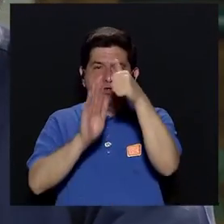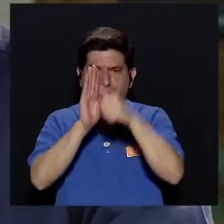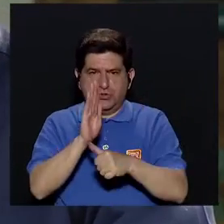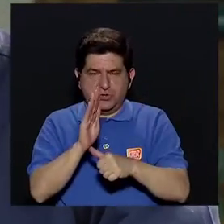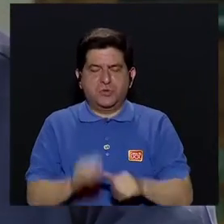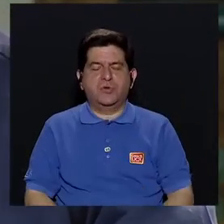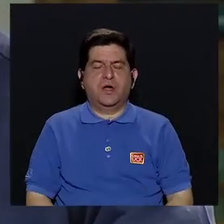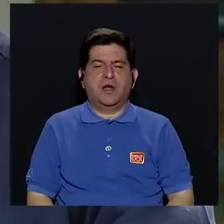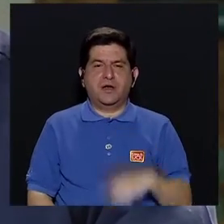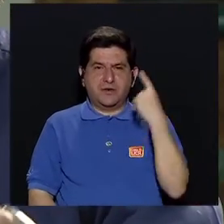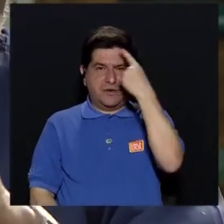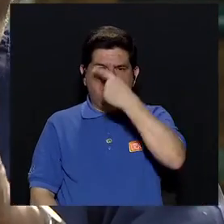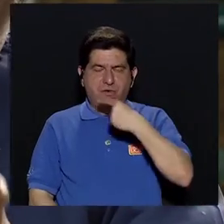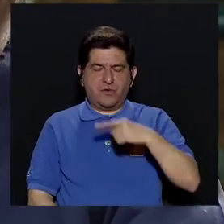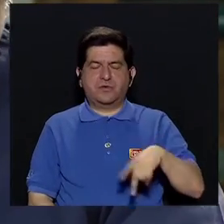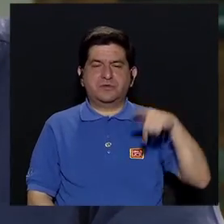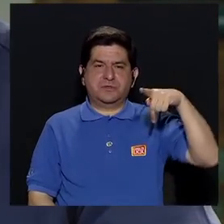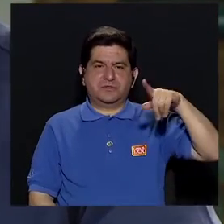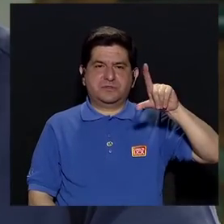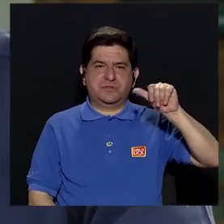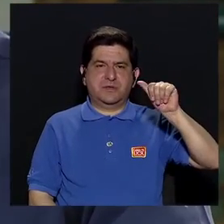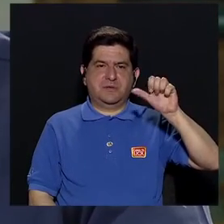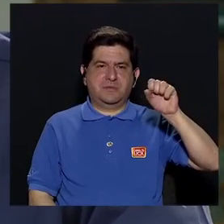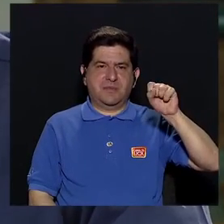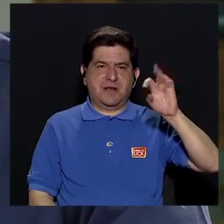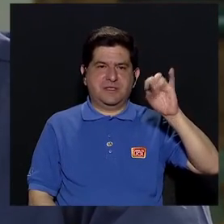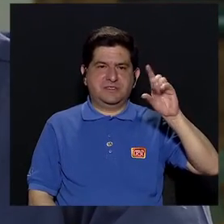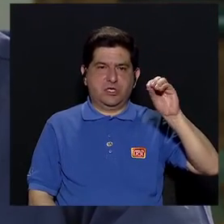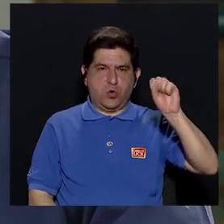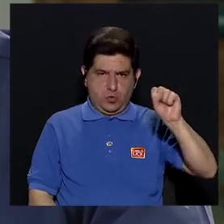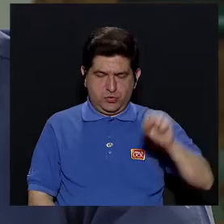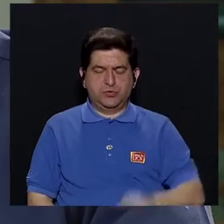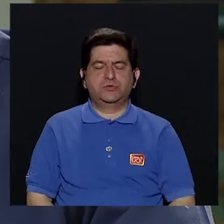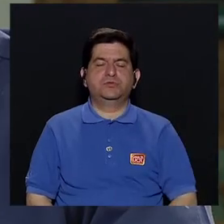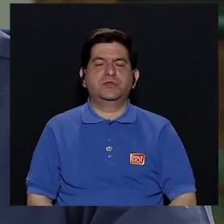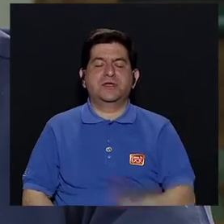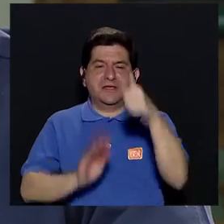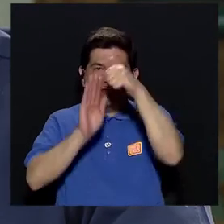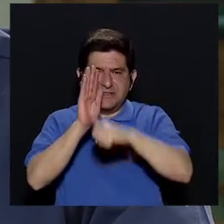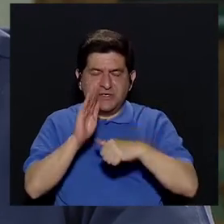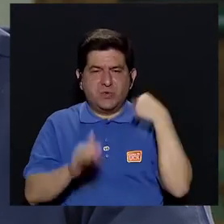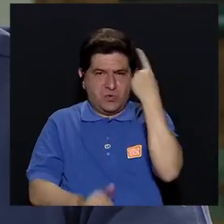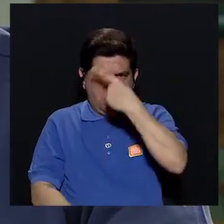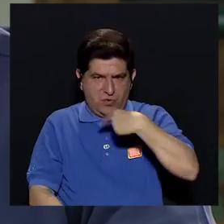plásticos también, ¿verdad? La cirugía maxilofacial,